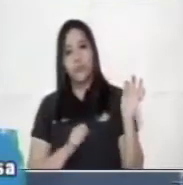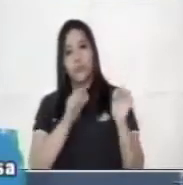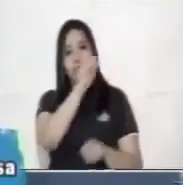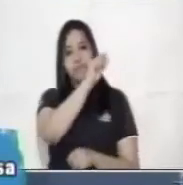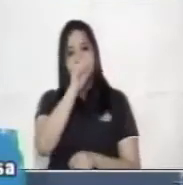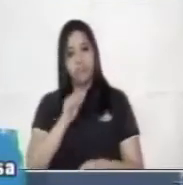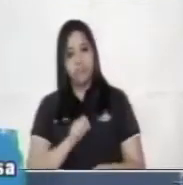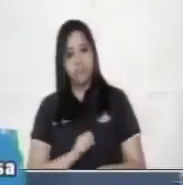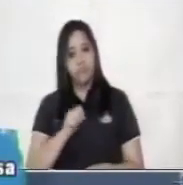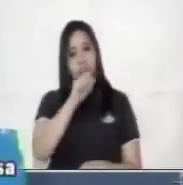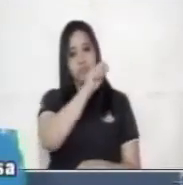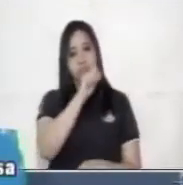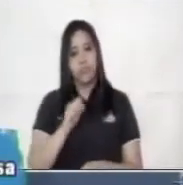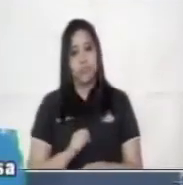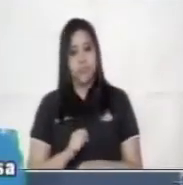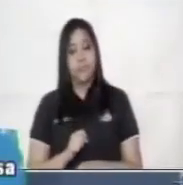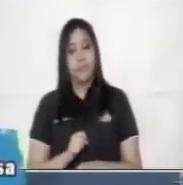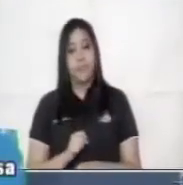una curva